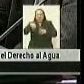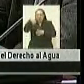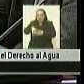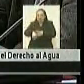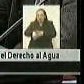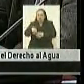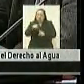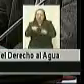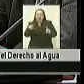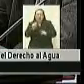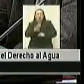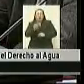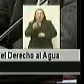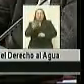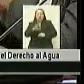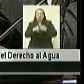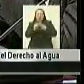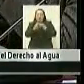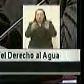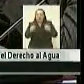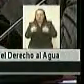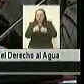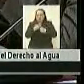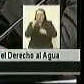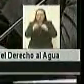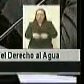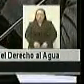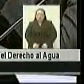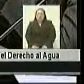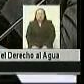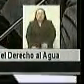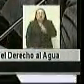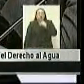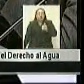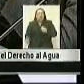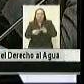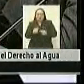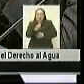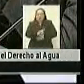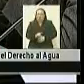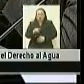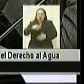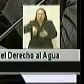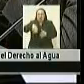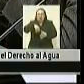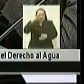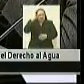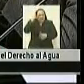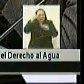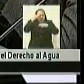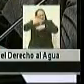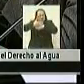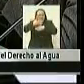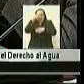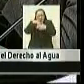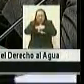sépticos. Un 41% de la población cuenta con un saneamiento inadecuado, es decir, utiliza pozos negros, ciegos o